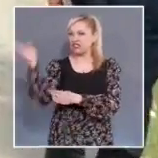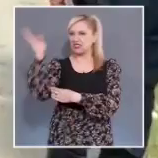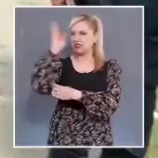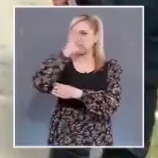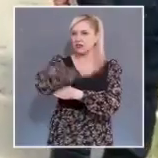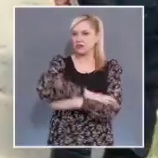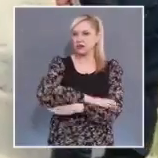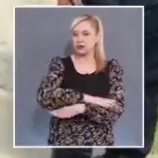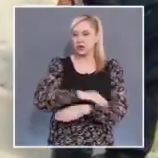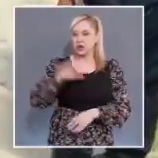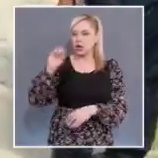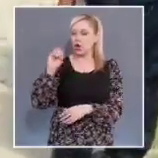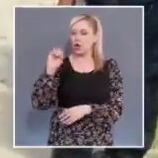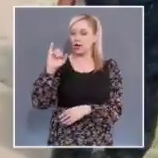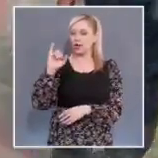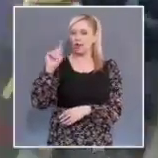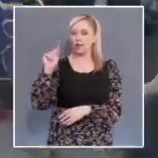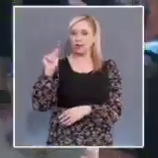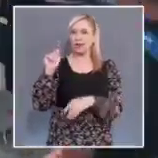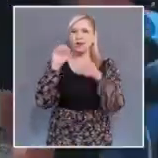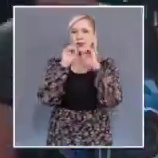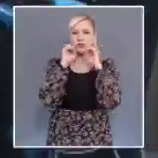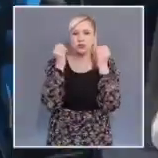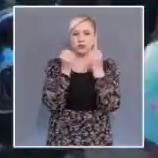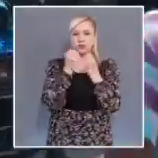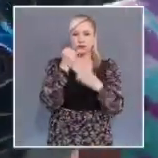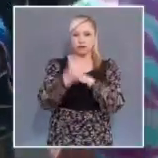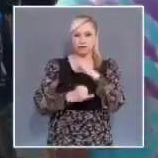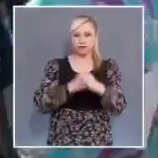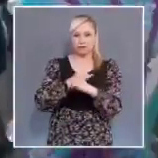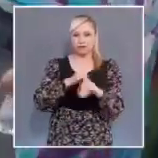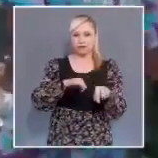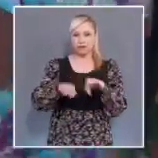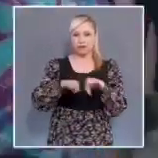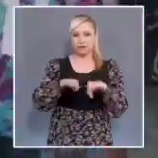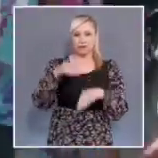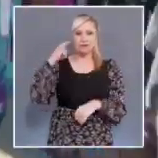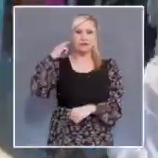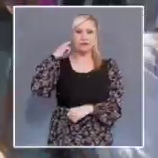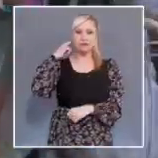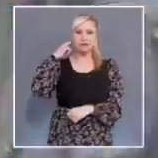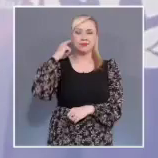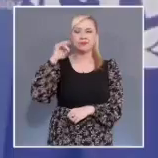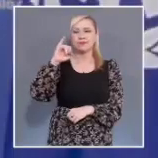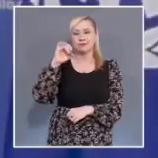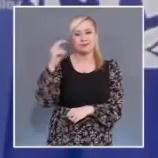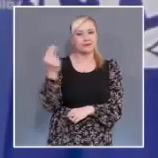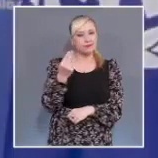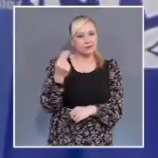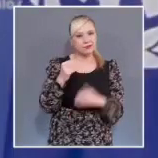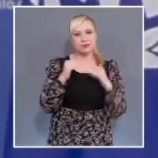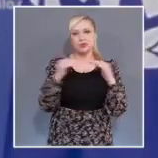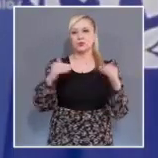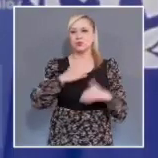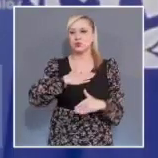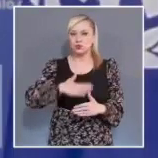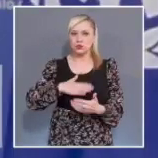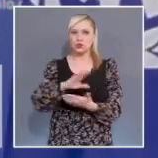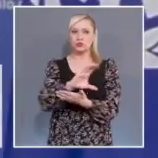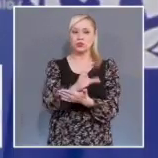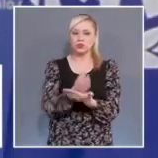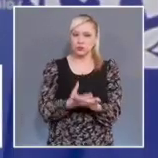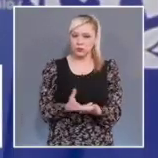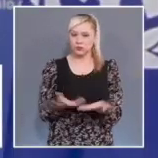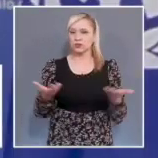los países de destino de migrantes a impulsar los principios de contratación equitativa. La contratación